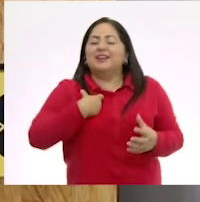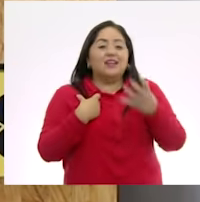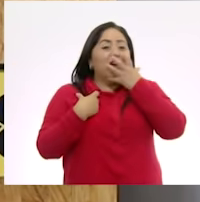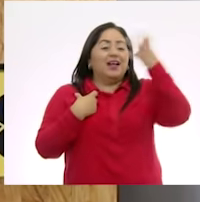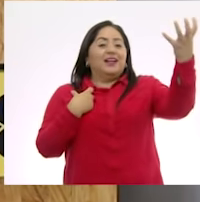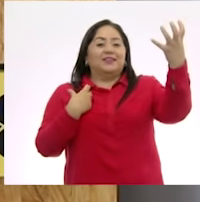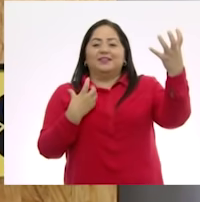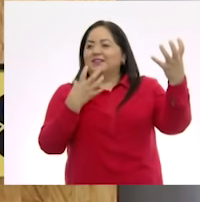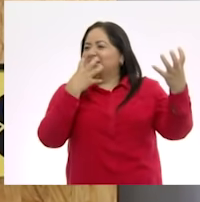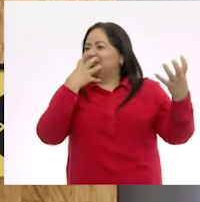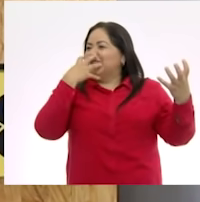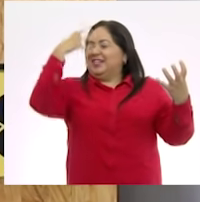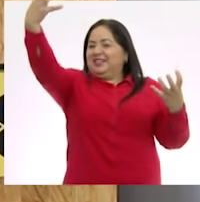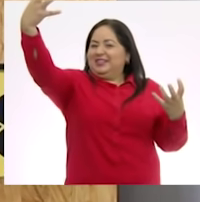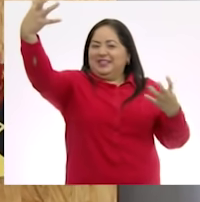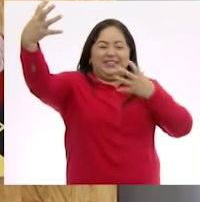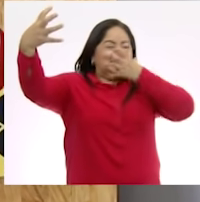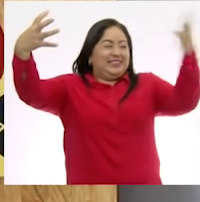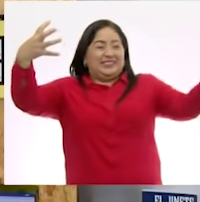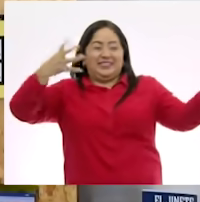¡Grito!